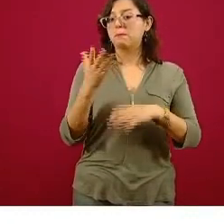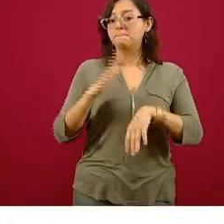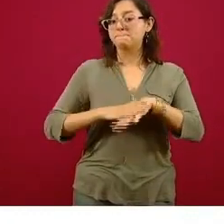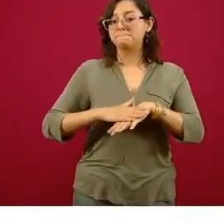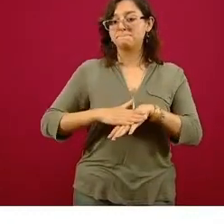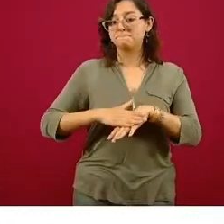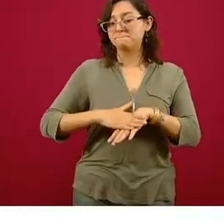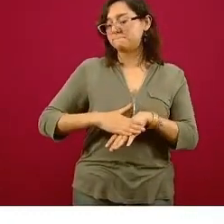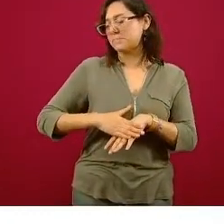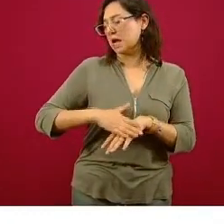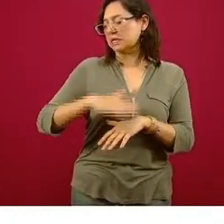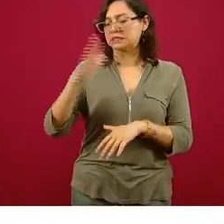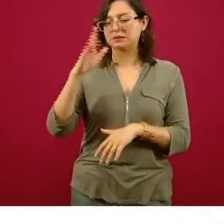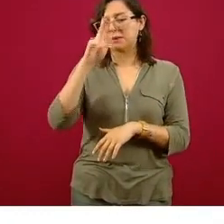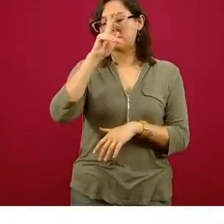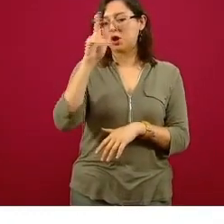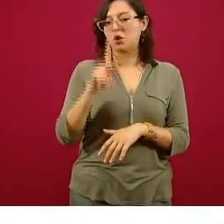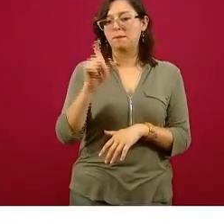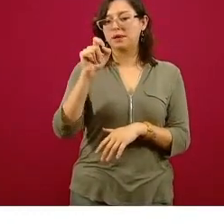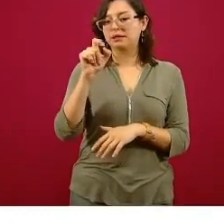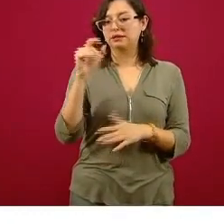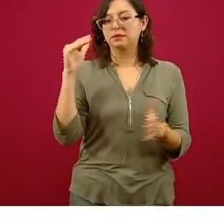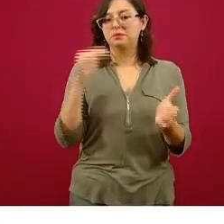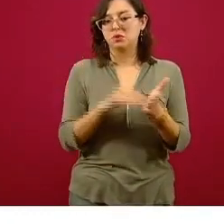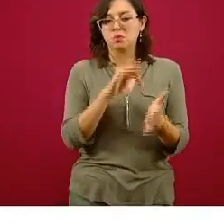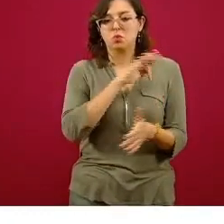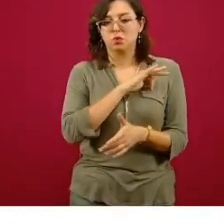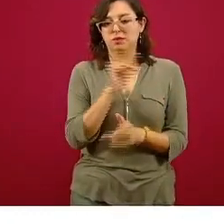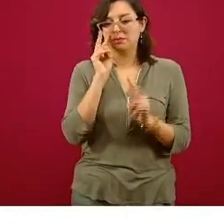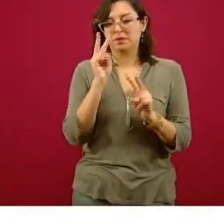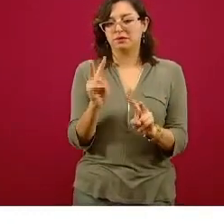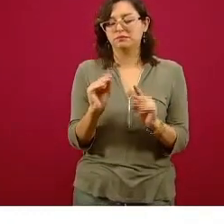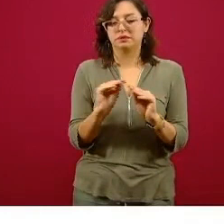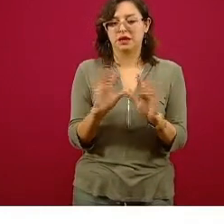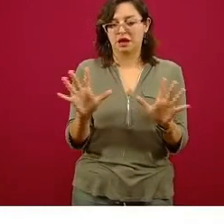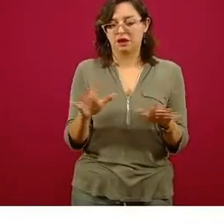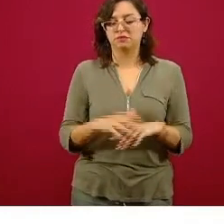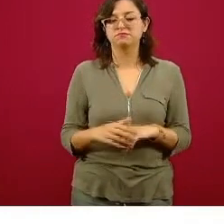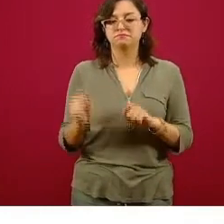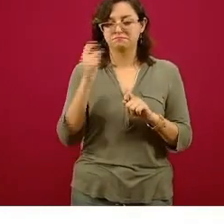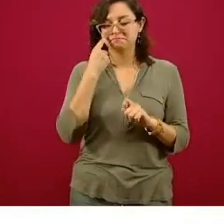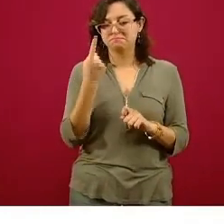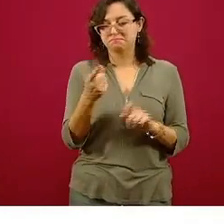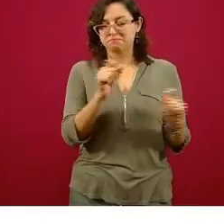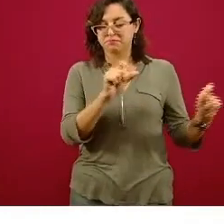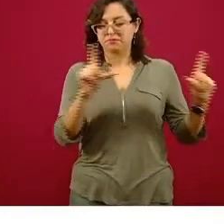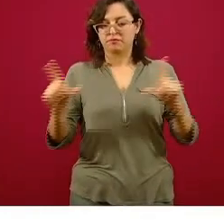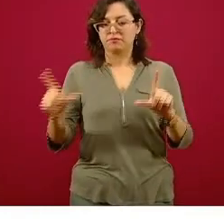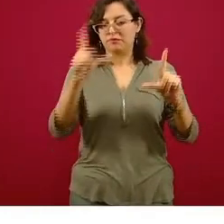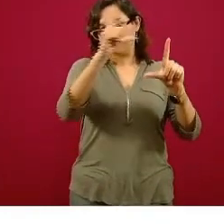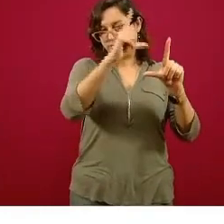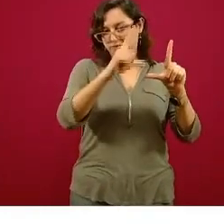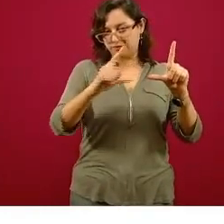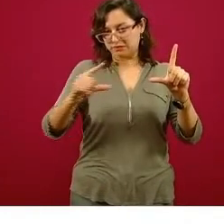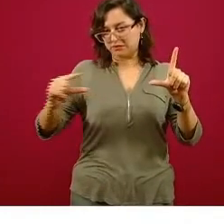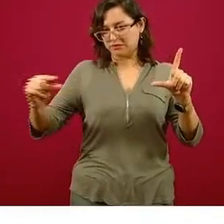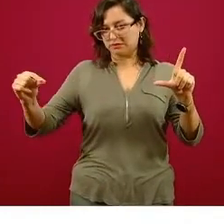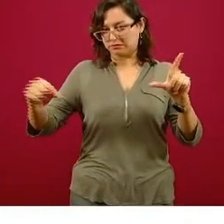máximo, que quiere decir que tienen más de 20,000. Las podemos ver precisamente en la siguiente diapositiva, donde están ordenadas en